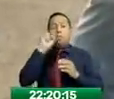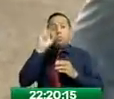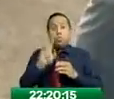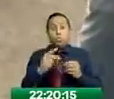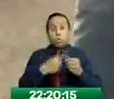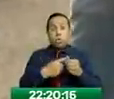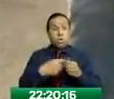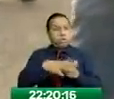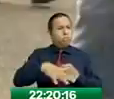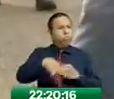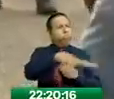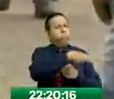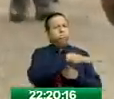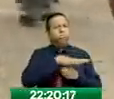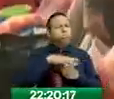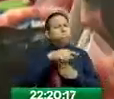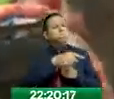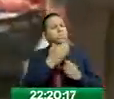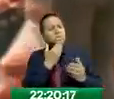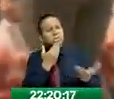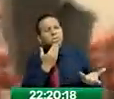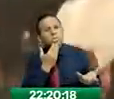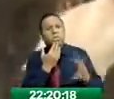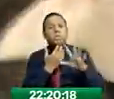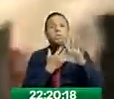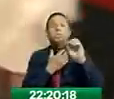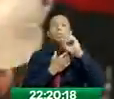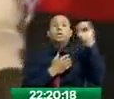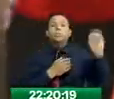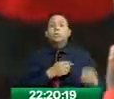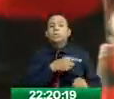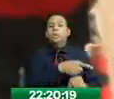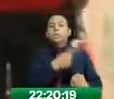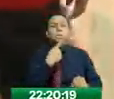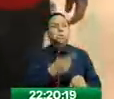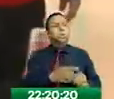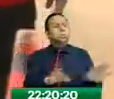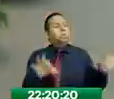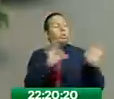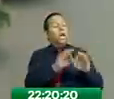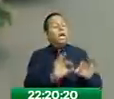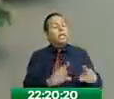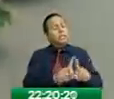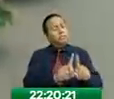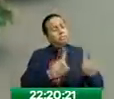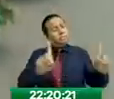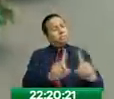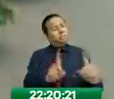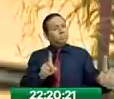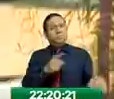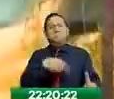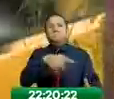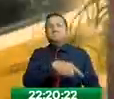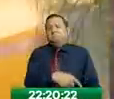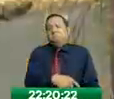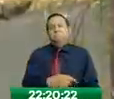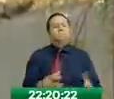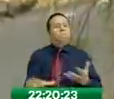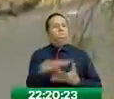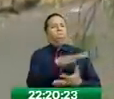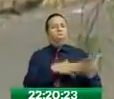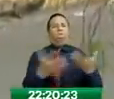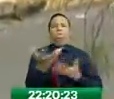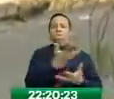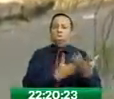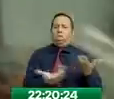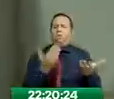el 50% de los pacientes COVID-19 y respetan el aislamiento obligatorio. En nuestro recorrido constatamos ventas